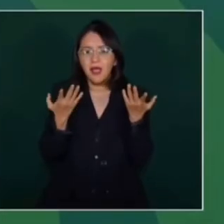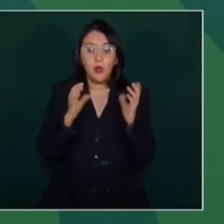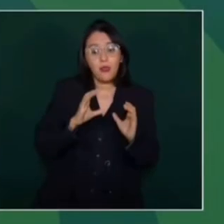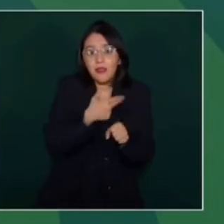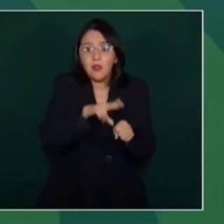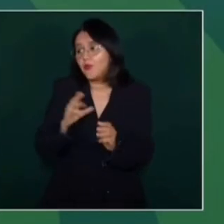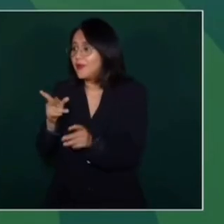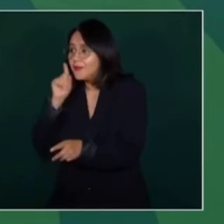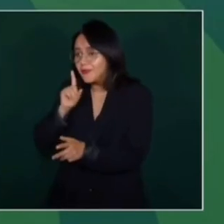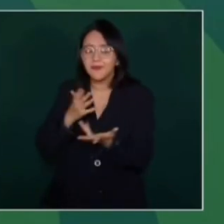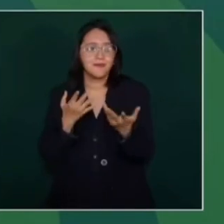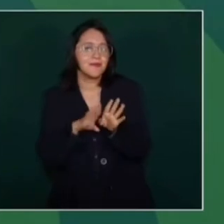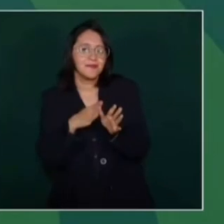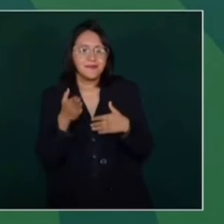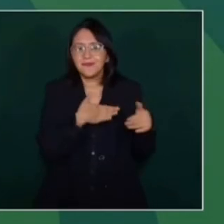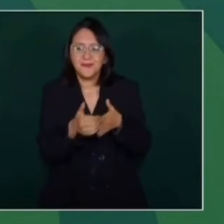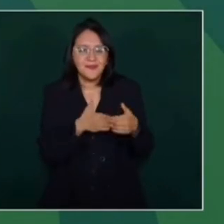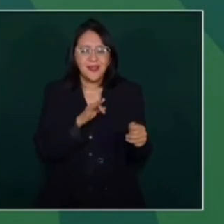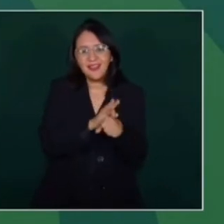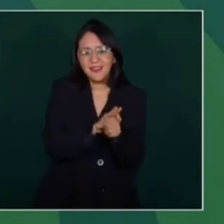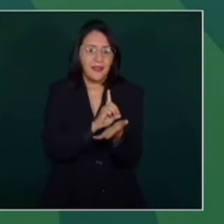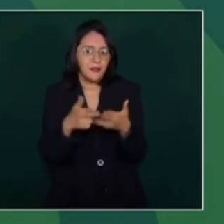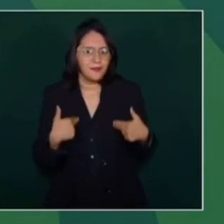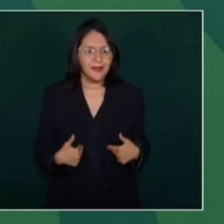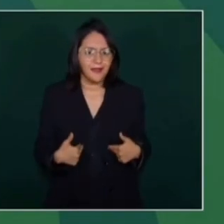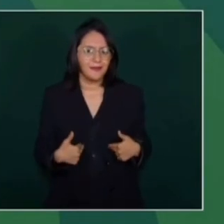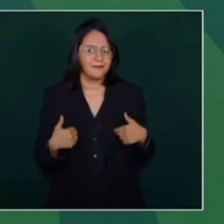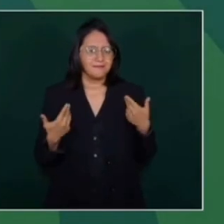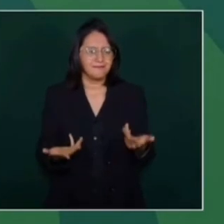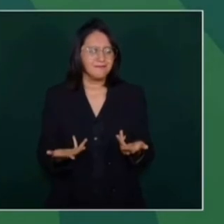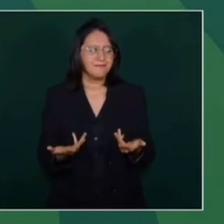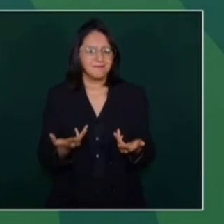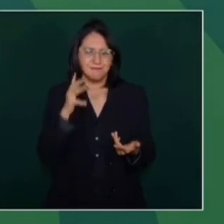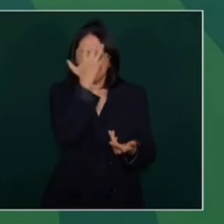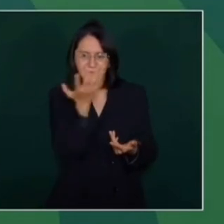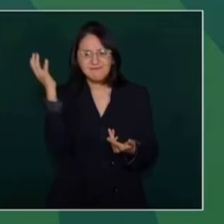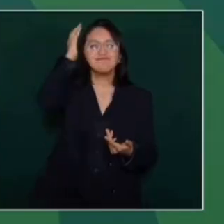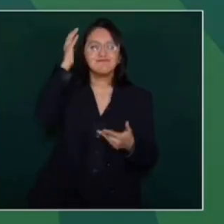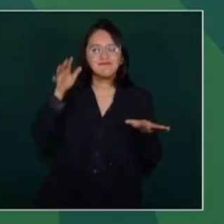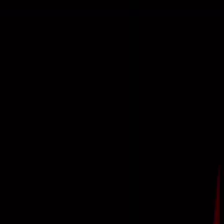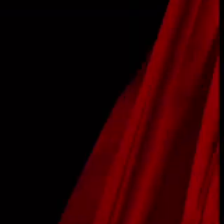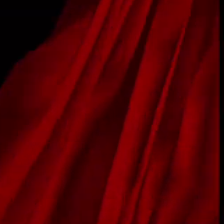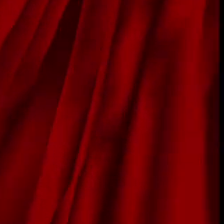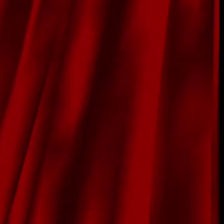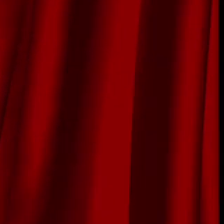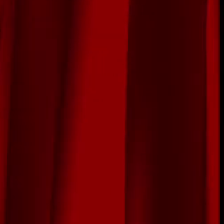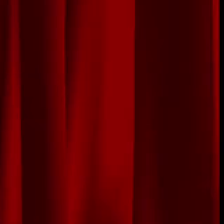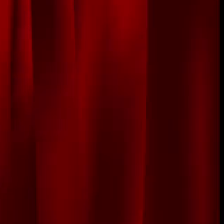ecologistas, se vuelven defensores de derechos humanos. O sea, se van transformando.